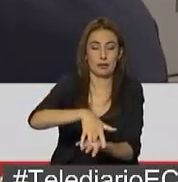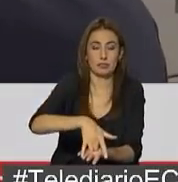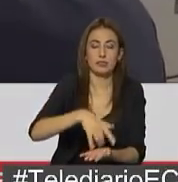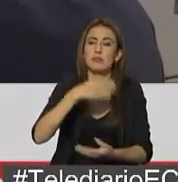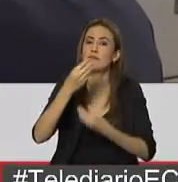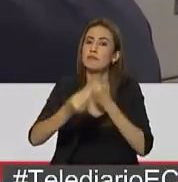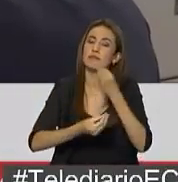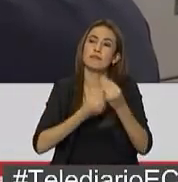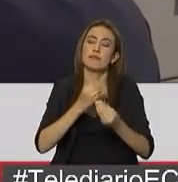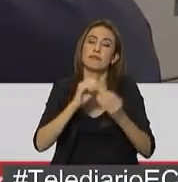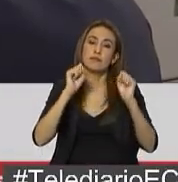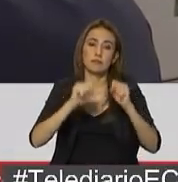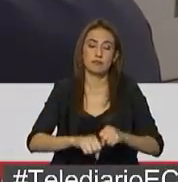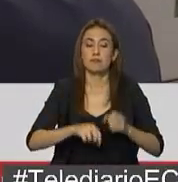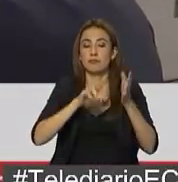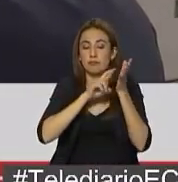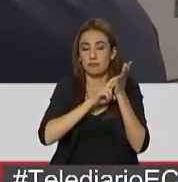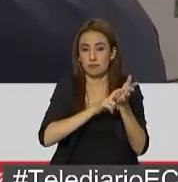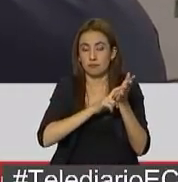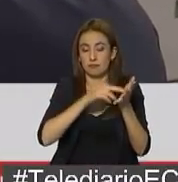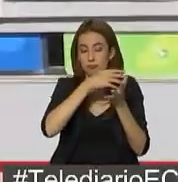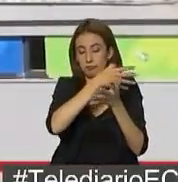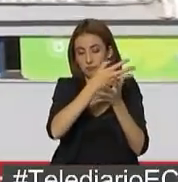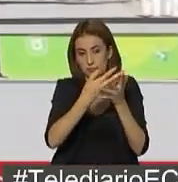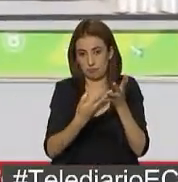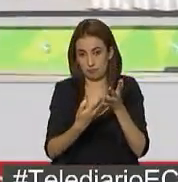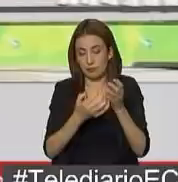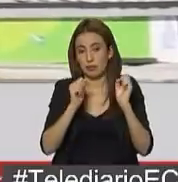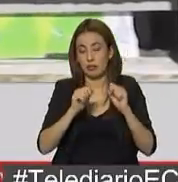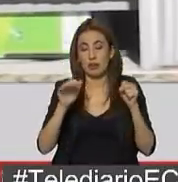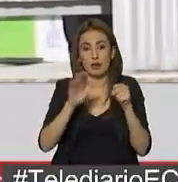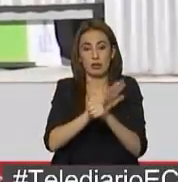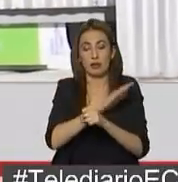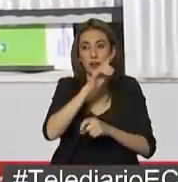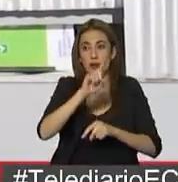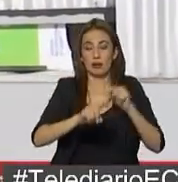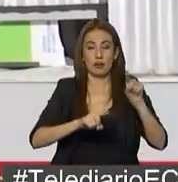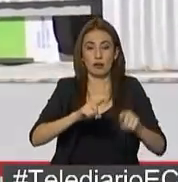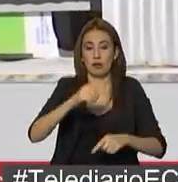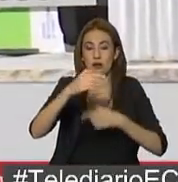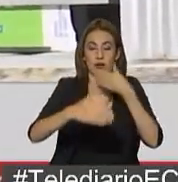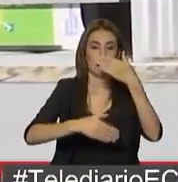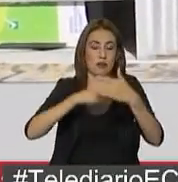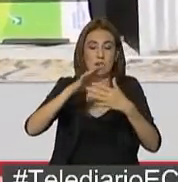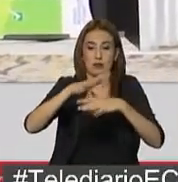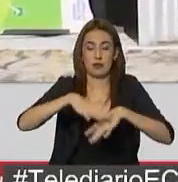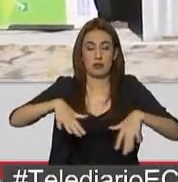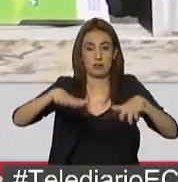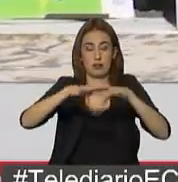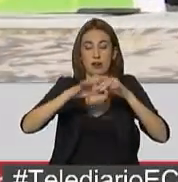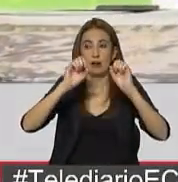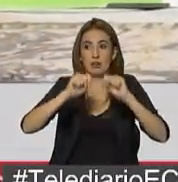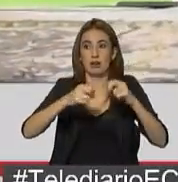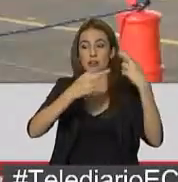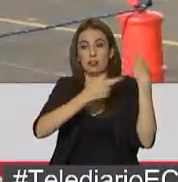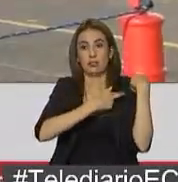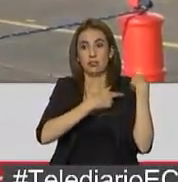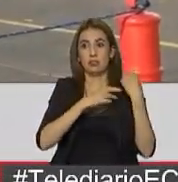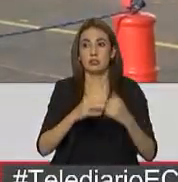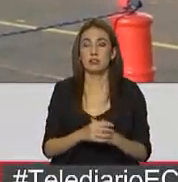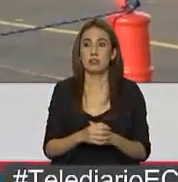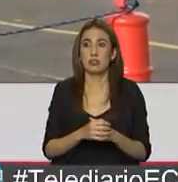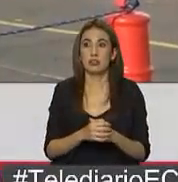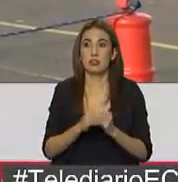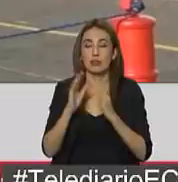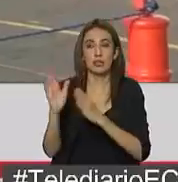dudas sobre requisitos intermedios y complementarios que quedaron en suspenso por la emergencia sanitaria y el correspondiente aislamiento. Lo que pasa es que